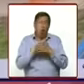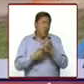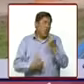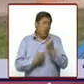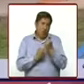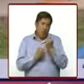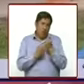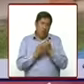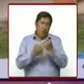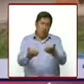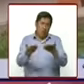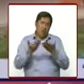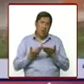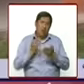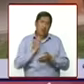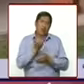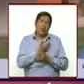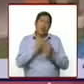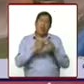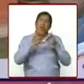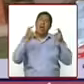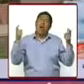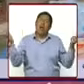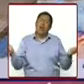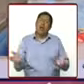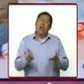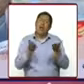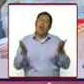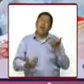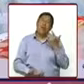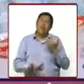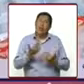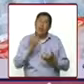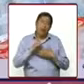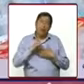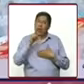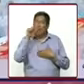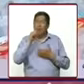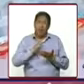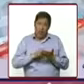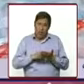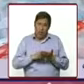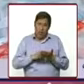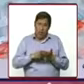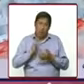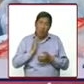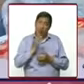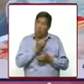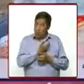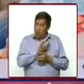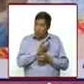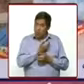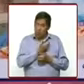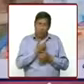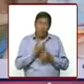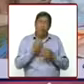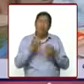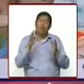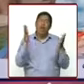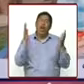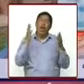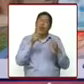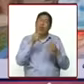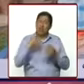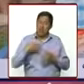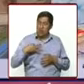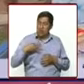que nos están brindando a nuestra gran campaña Se nos quema el alma. Esto va directo para nuestros héroes, los bomberos,